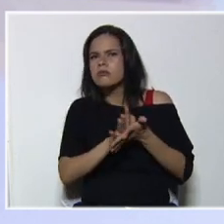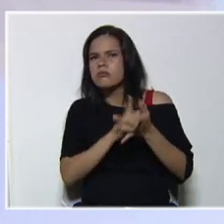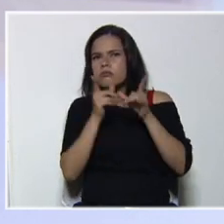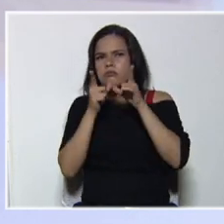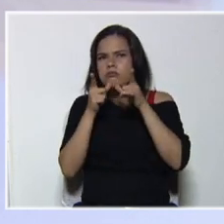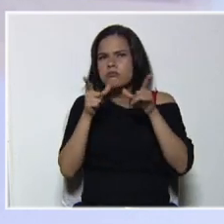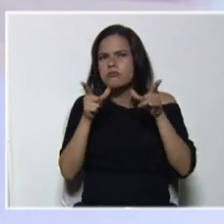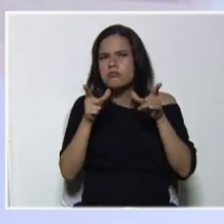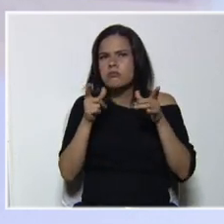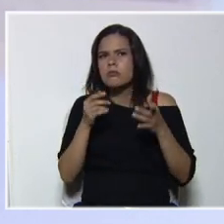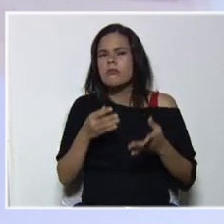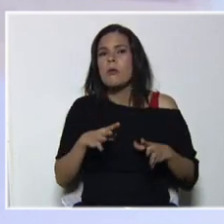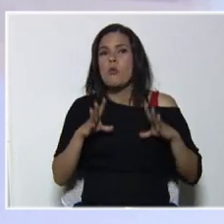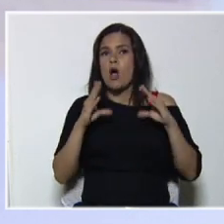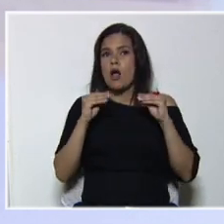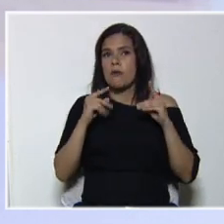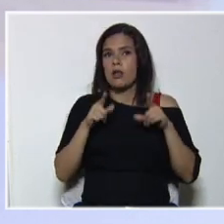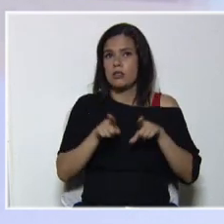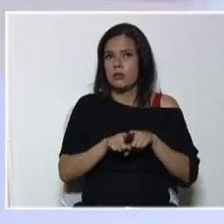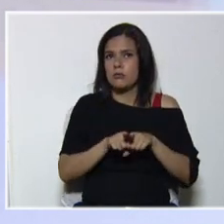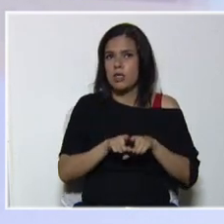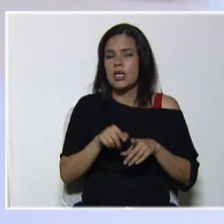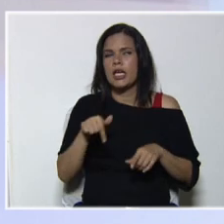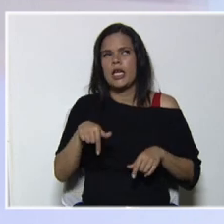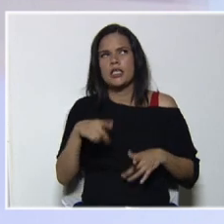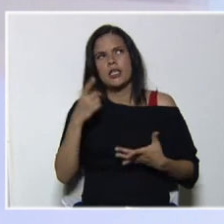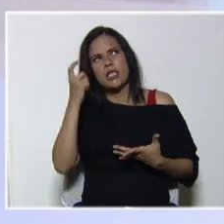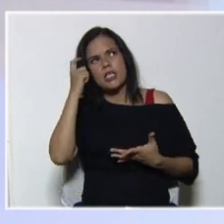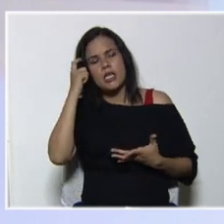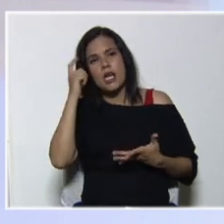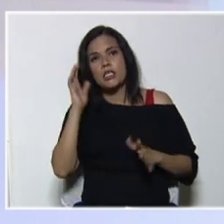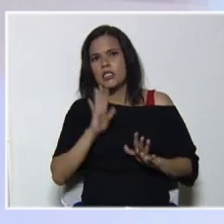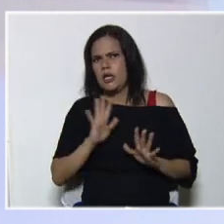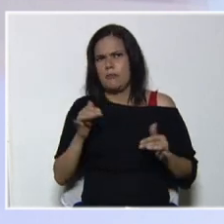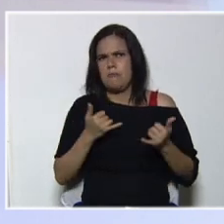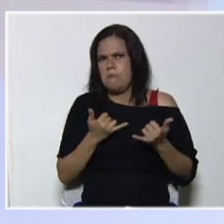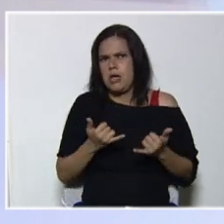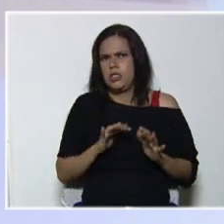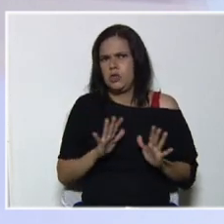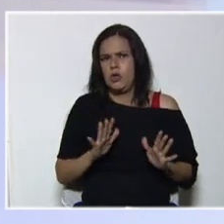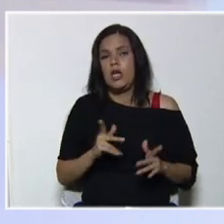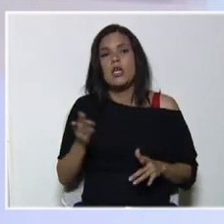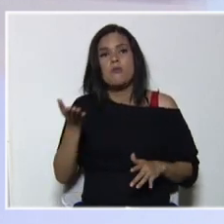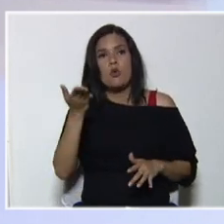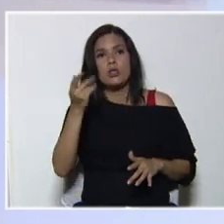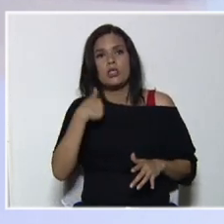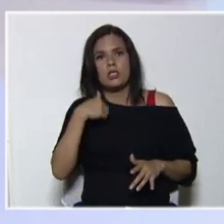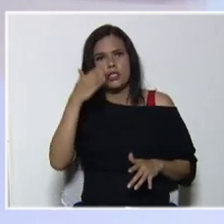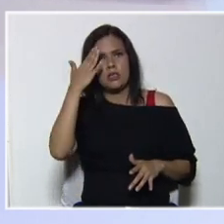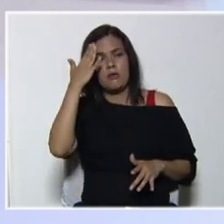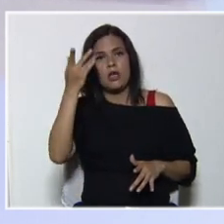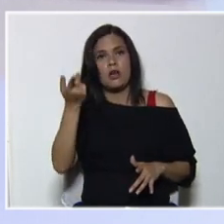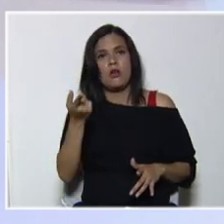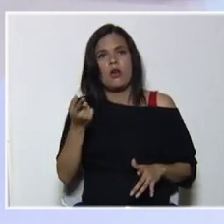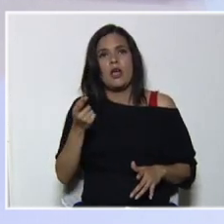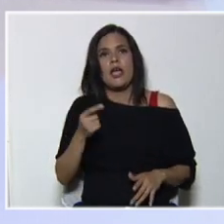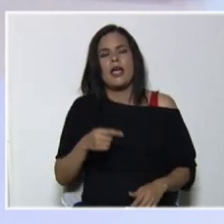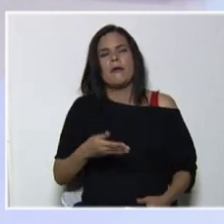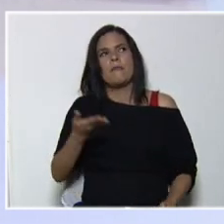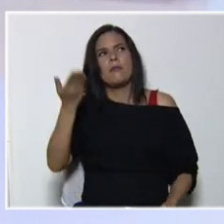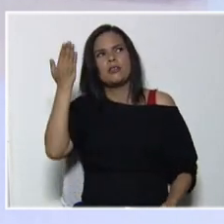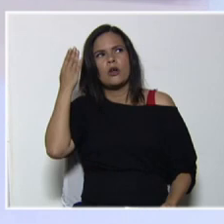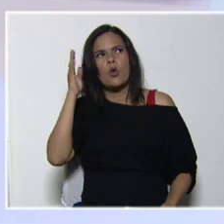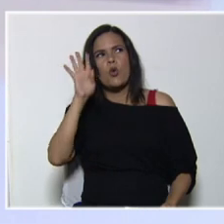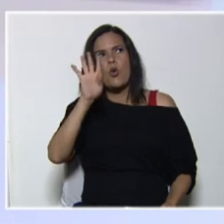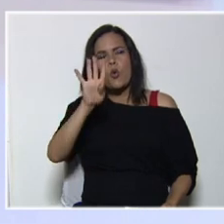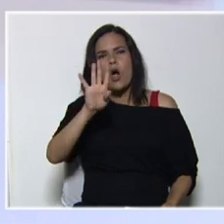venezolana, vamos entonces a hablar acerca de, aunque esta fecha ya sucedió, es importante resaltarla. El pasado 4 de enero